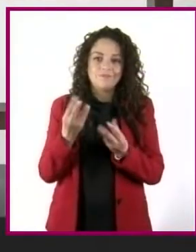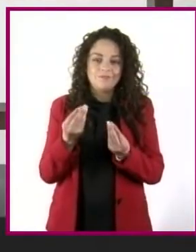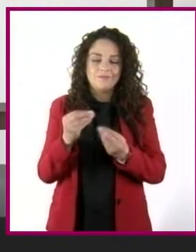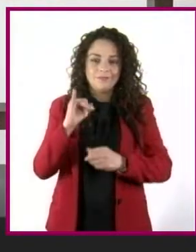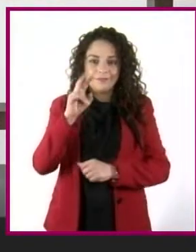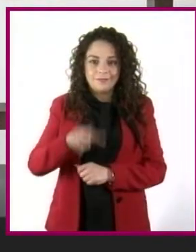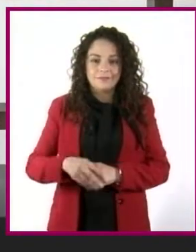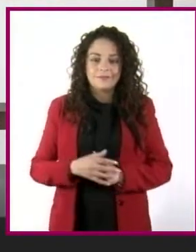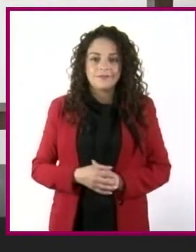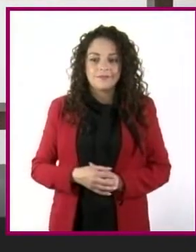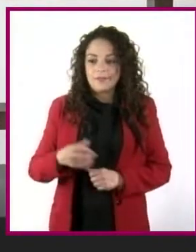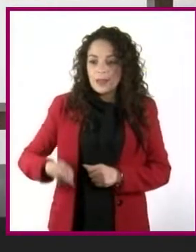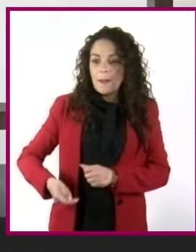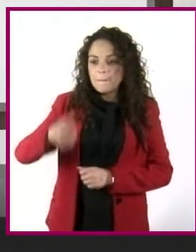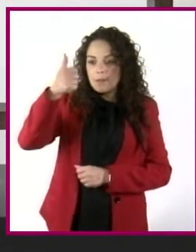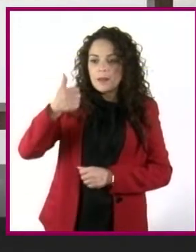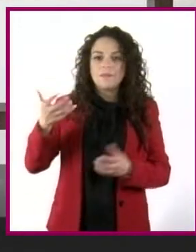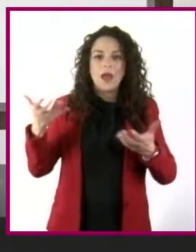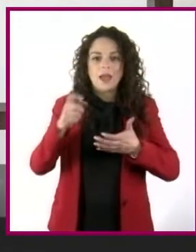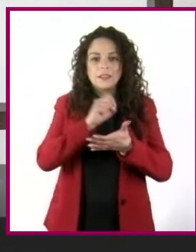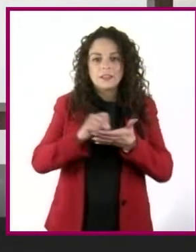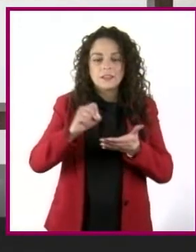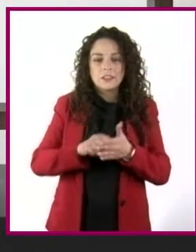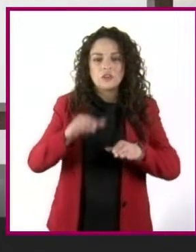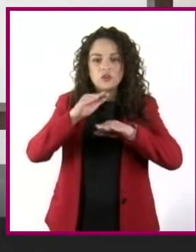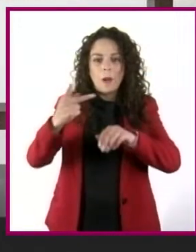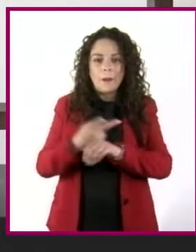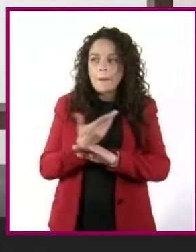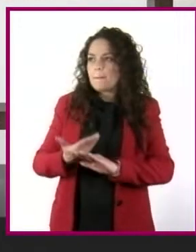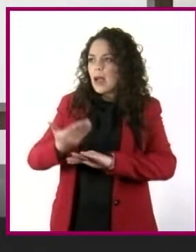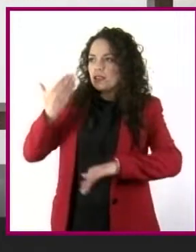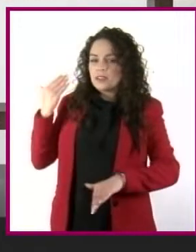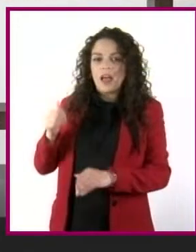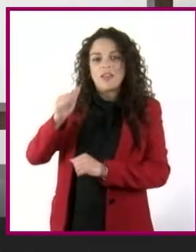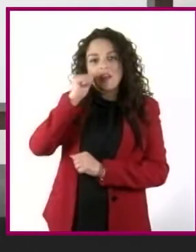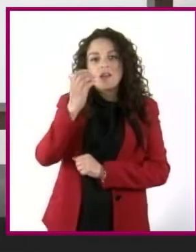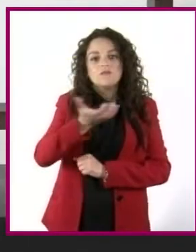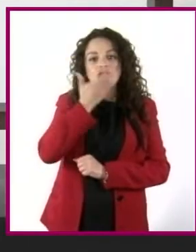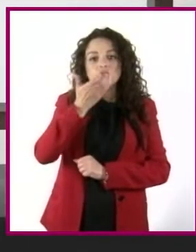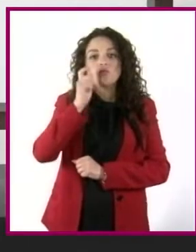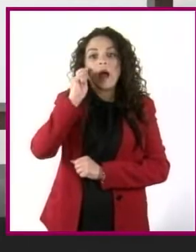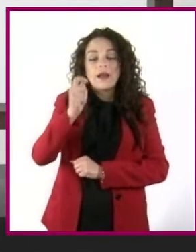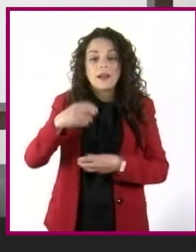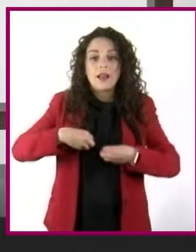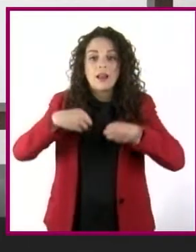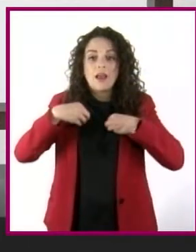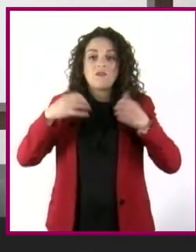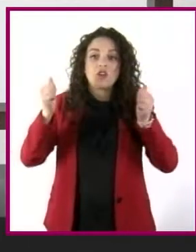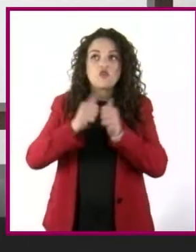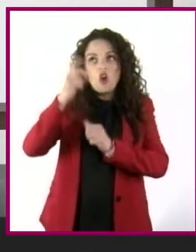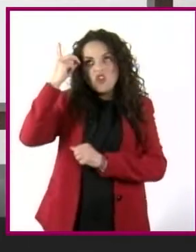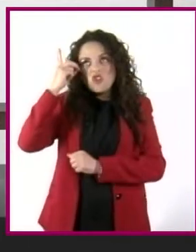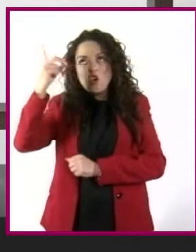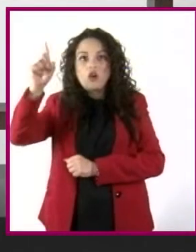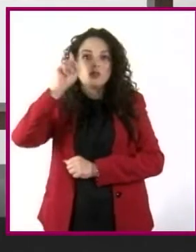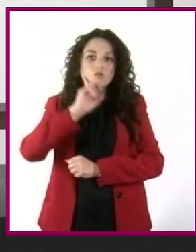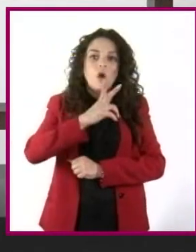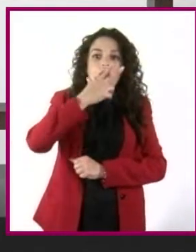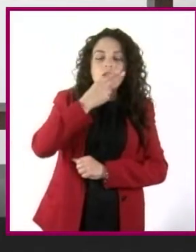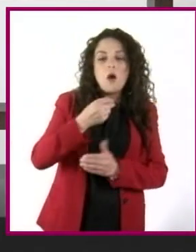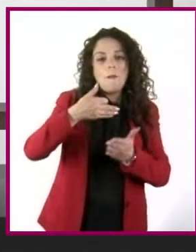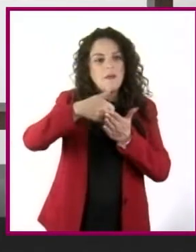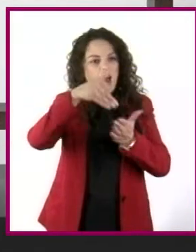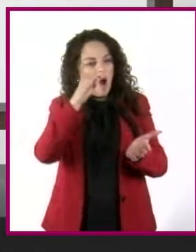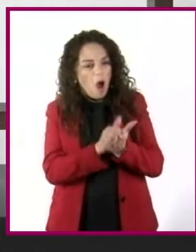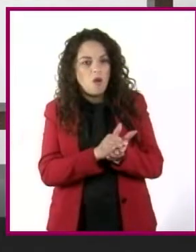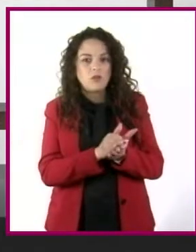Los primeros en escribir sobre el pasado se movían en un mundo de dioses, diosas y héroes. Sin embargo, surgió la necesidad de